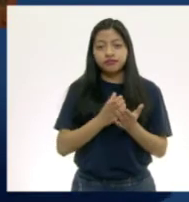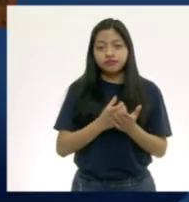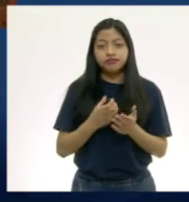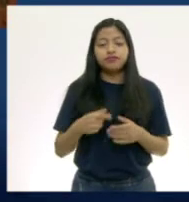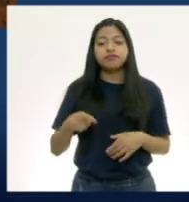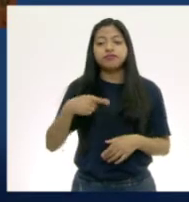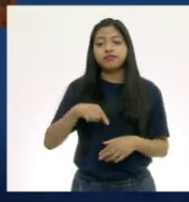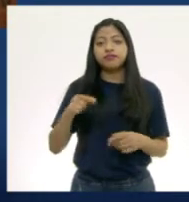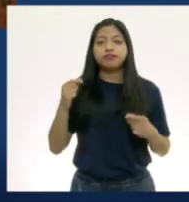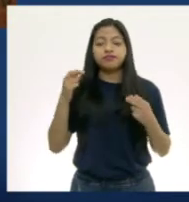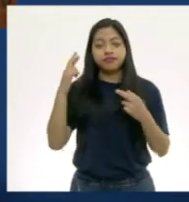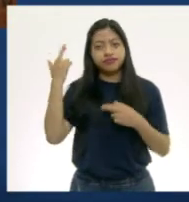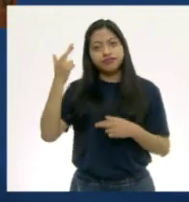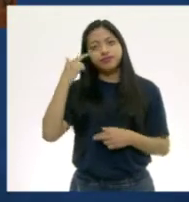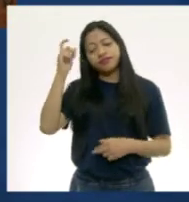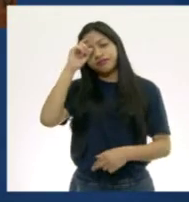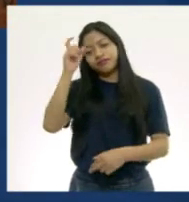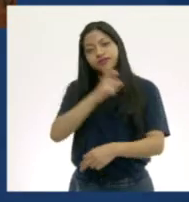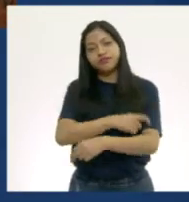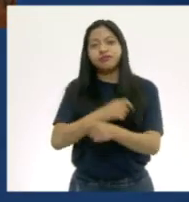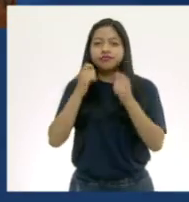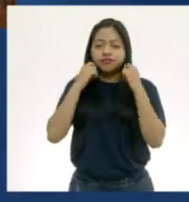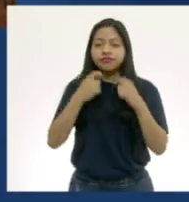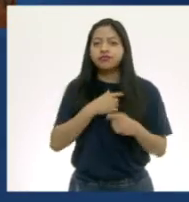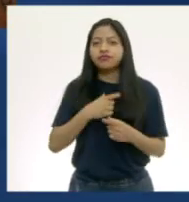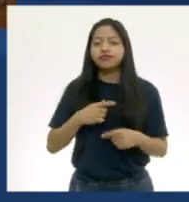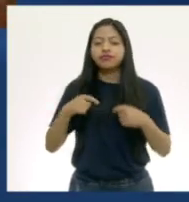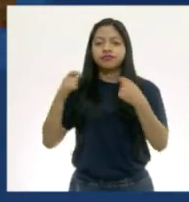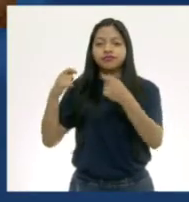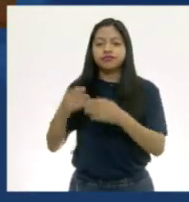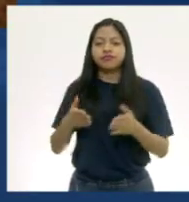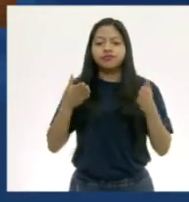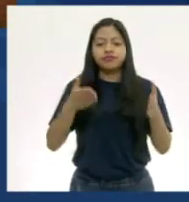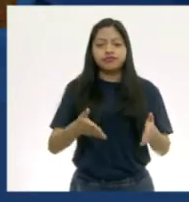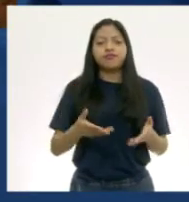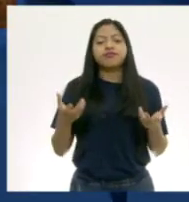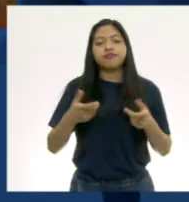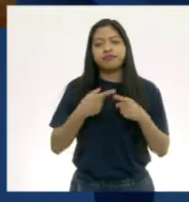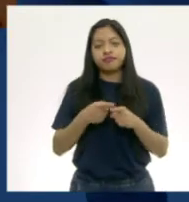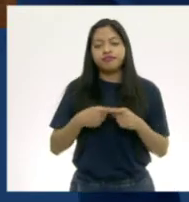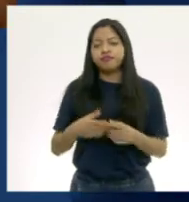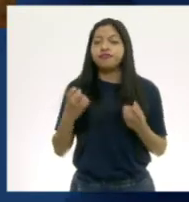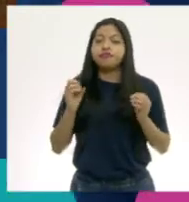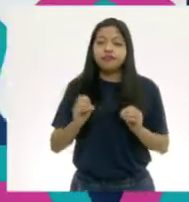los faraones, hicieron objetos para los cultos fúnebres y para el uso diario.